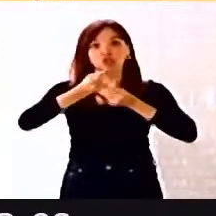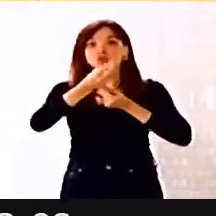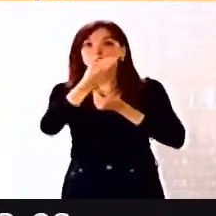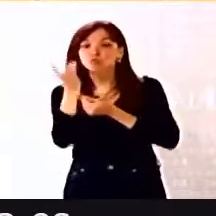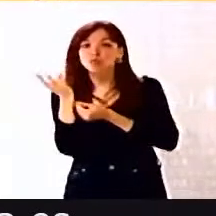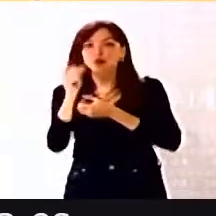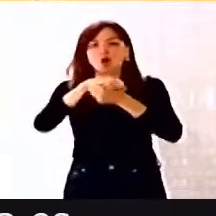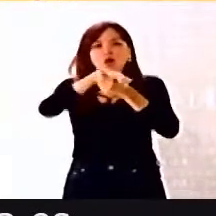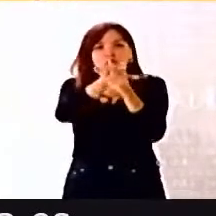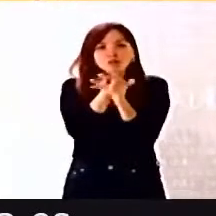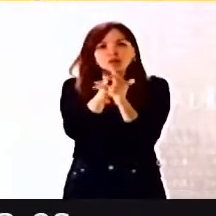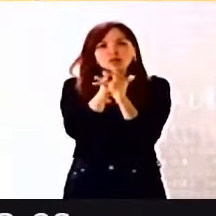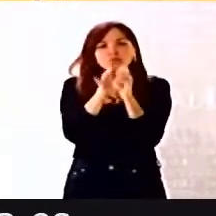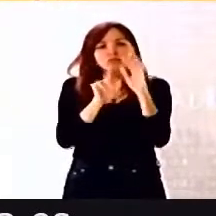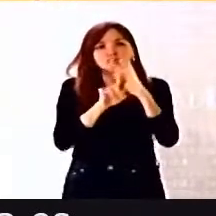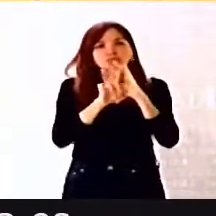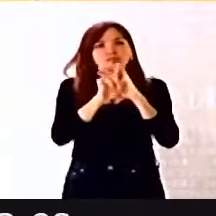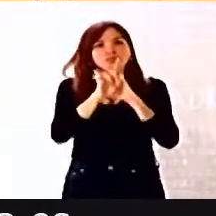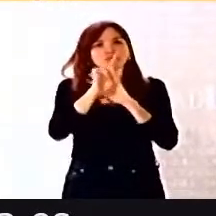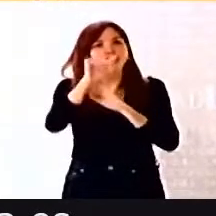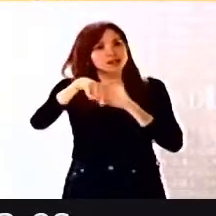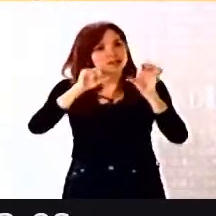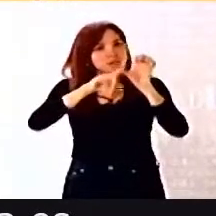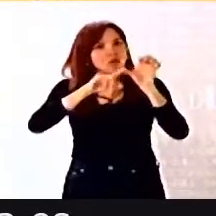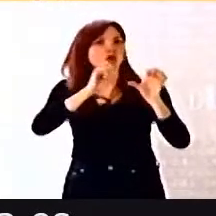la pandemia en la Comunidad Autónoma de Extremadura,